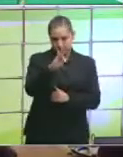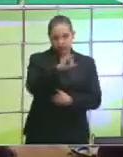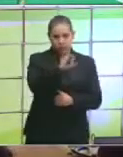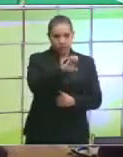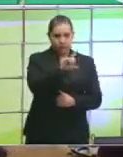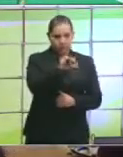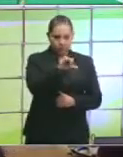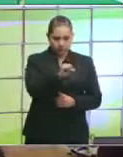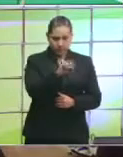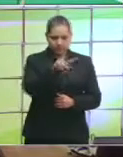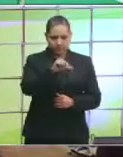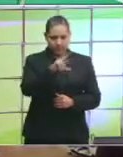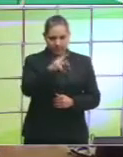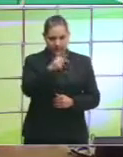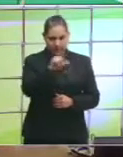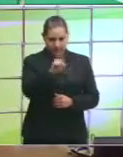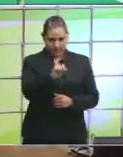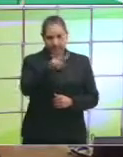valdez